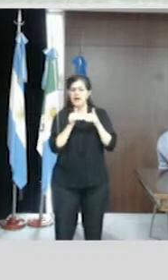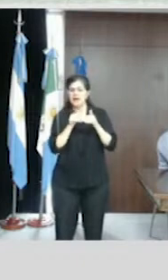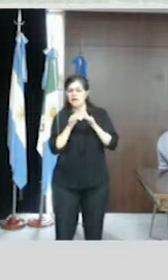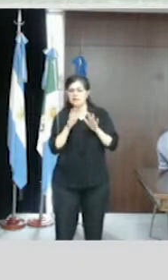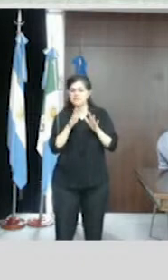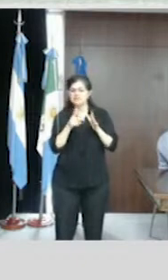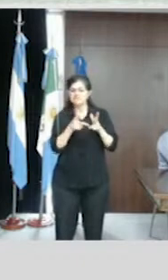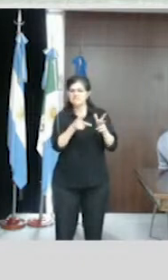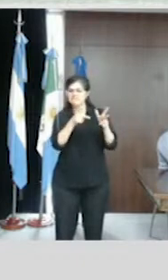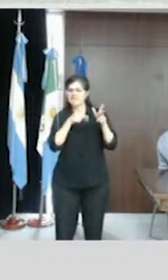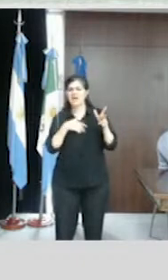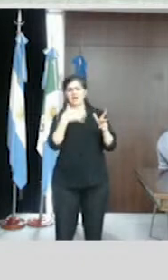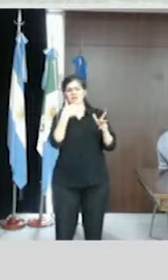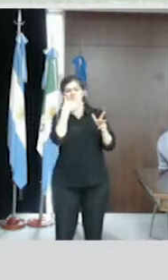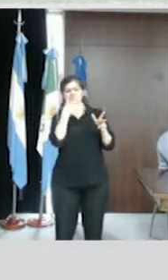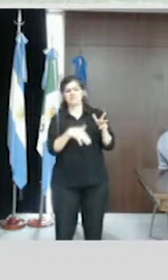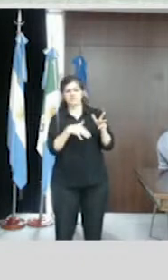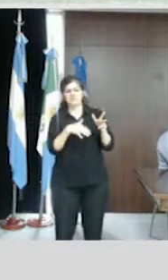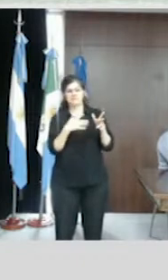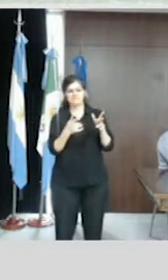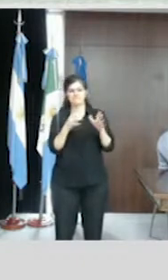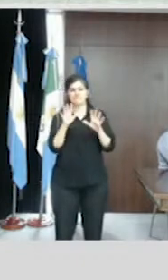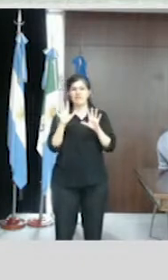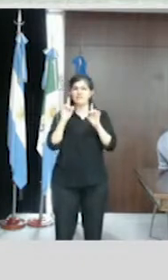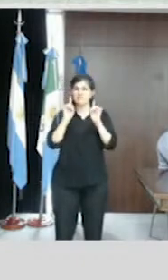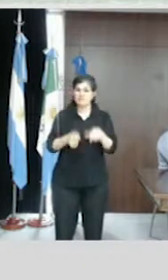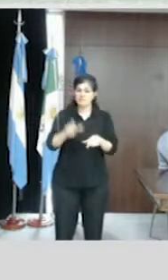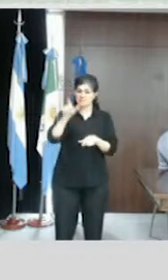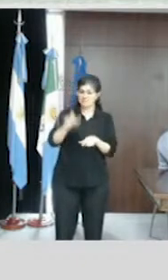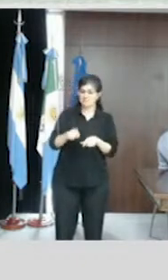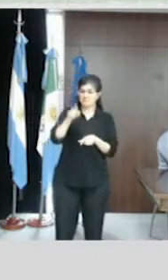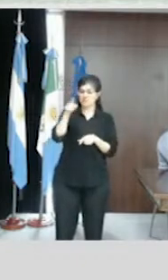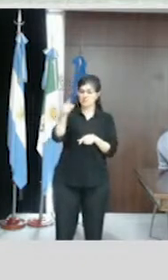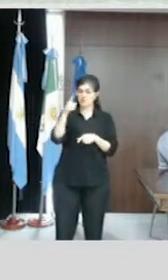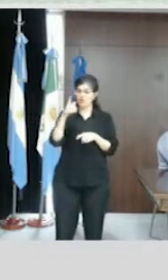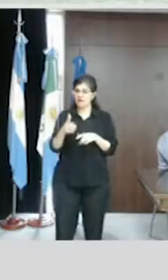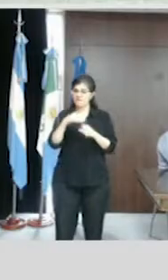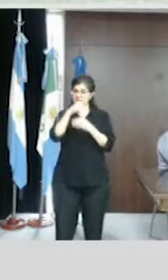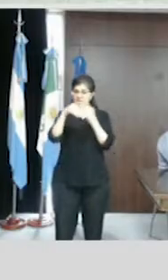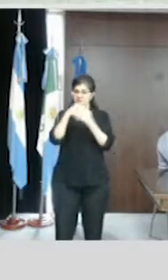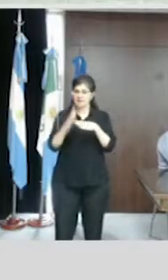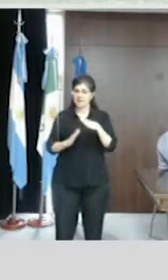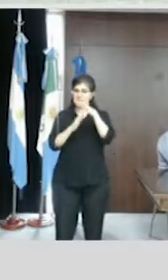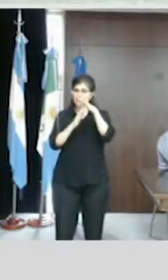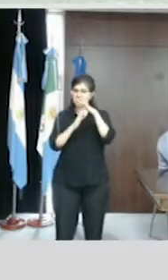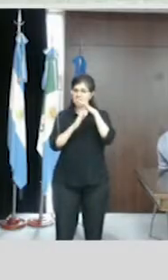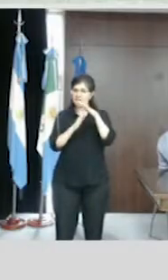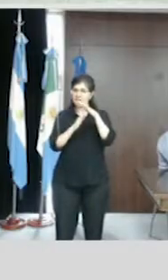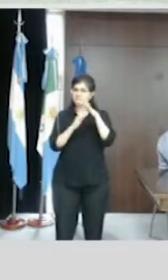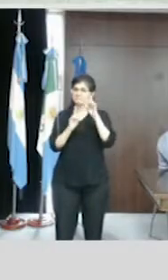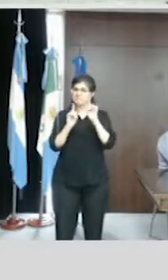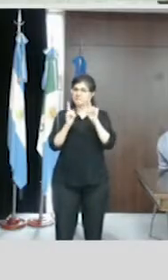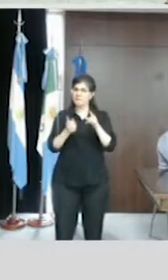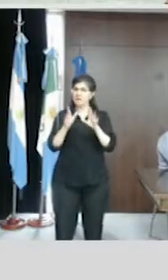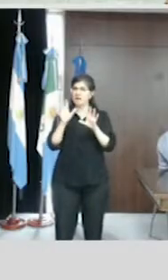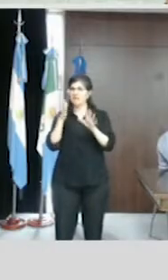rol familiar ya no es la cabeza de familia, o quizás sea esa persona mayor que su pensión, que con